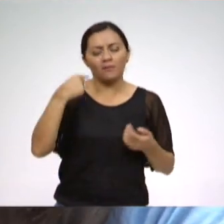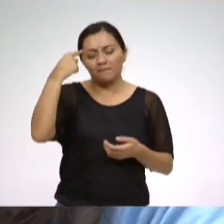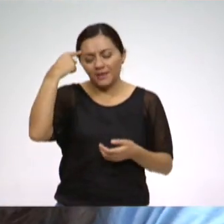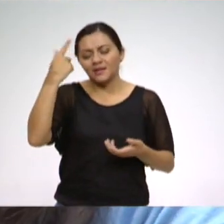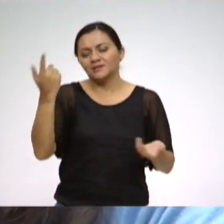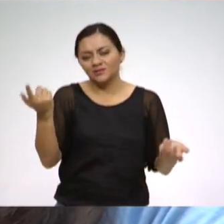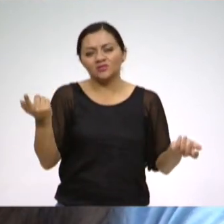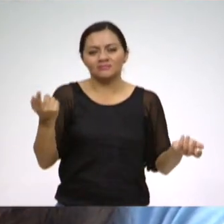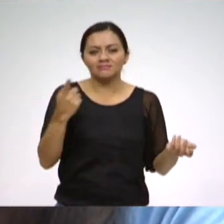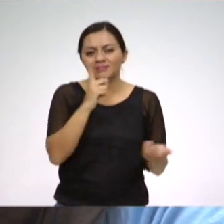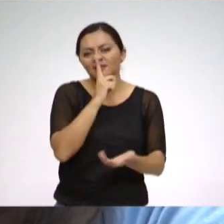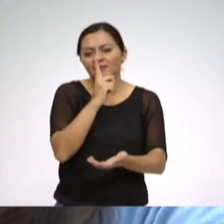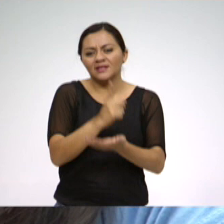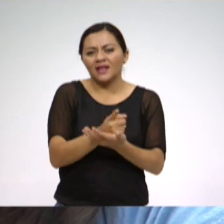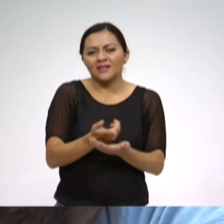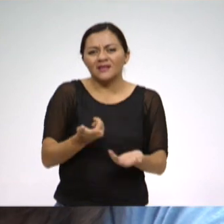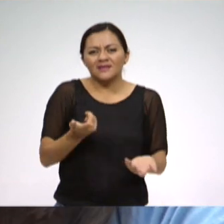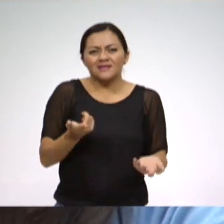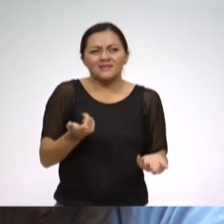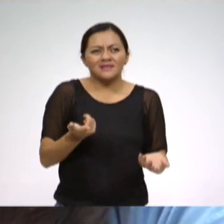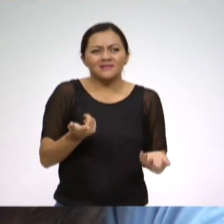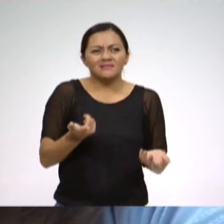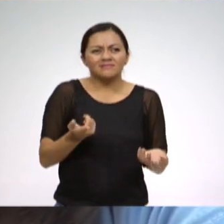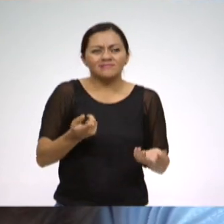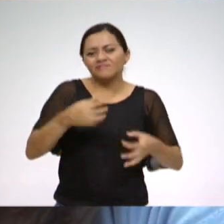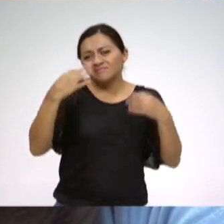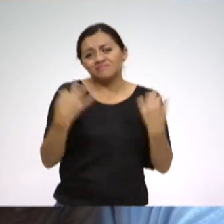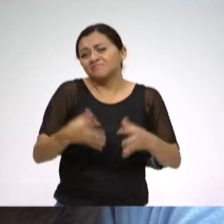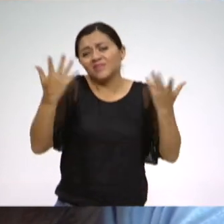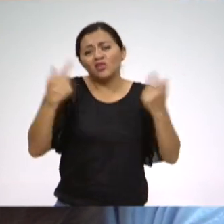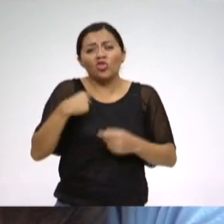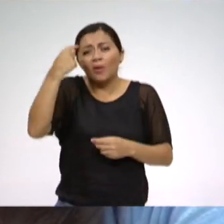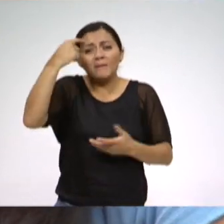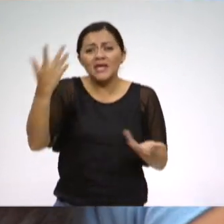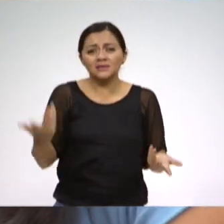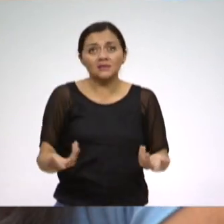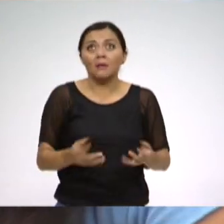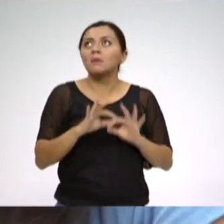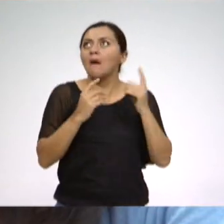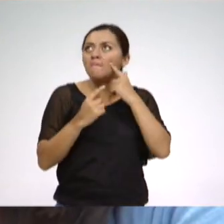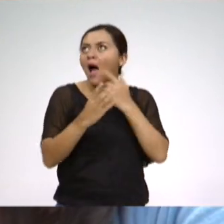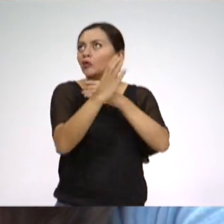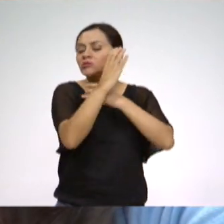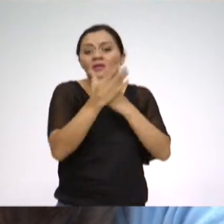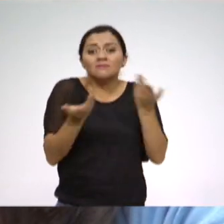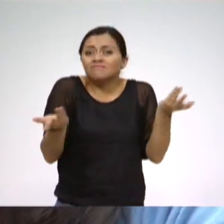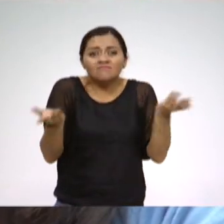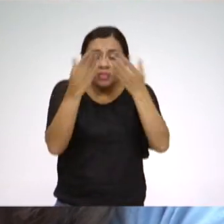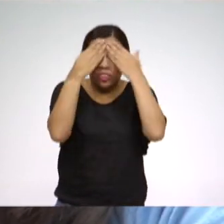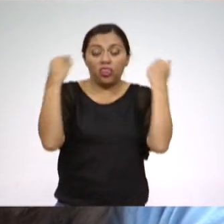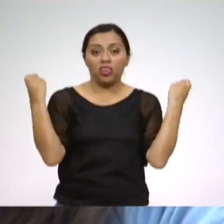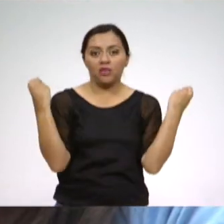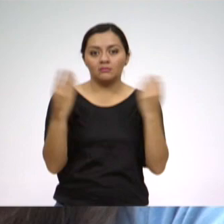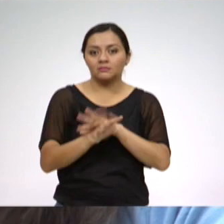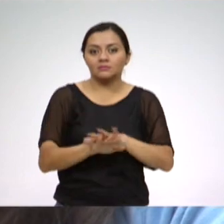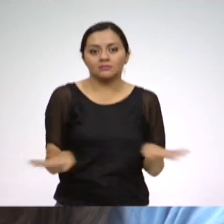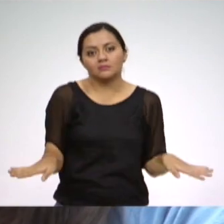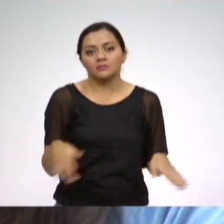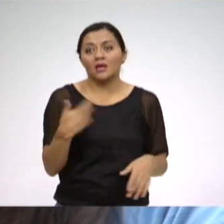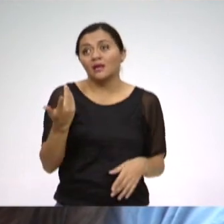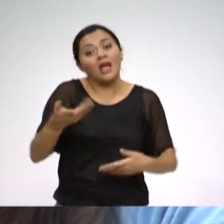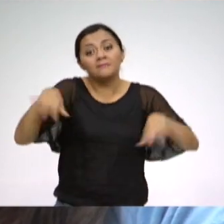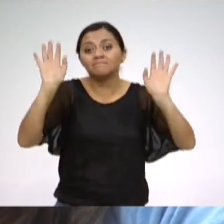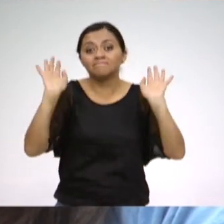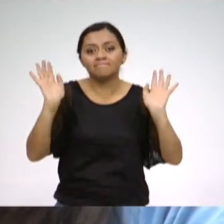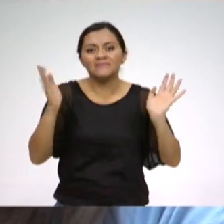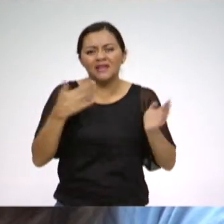digo que no, al rato de los ratos yo no pensé eso, no pensé nada. Lo único que dije fue, chuta,